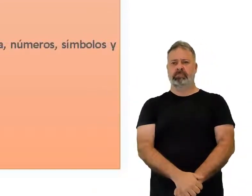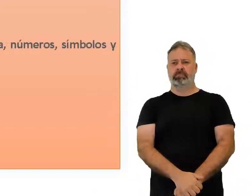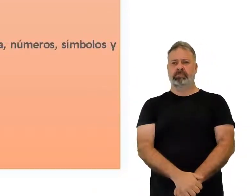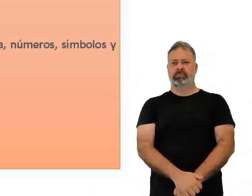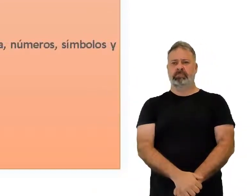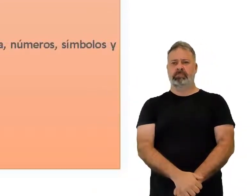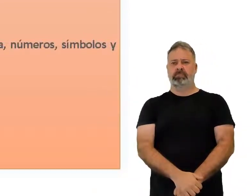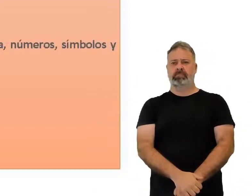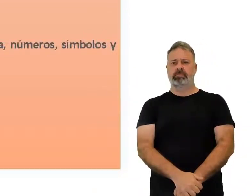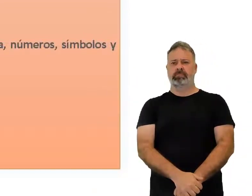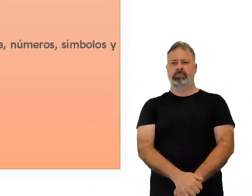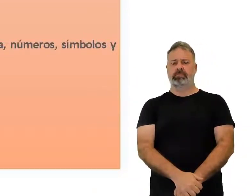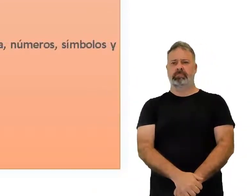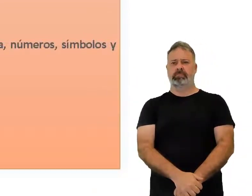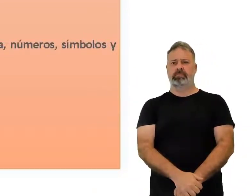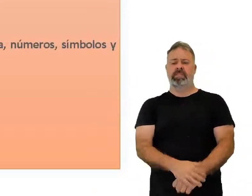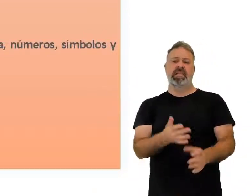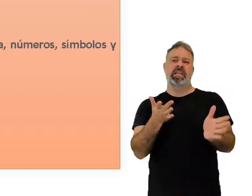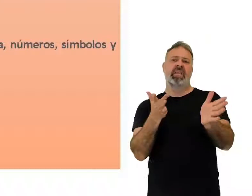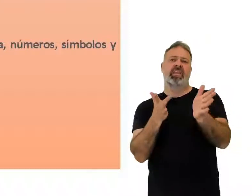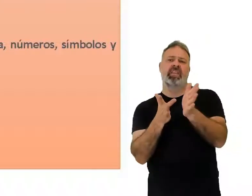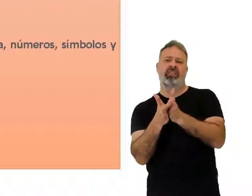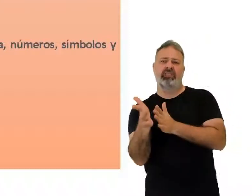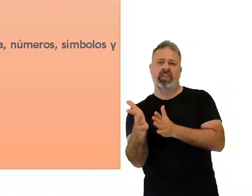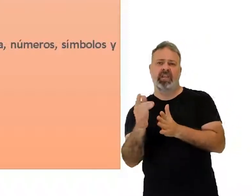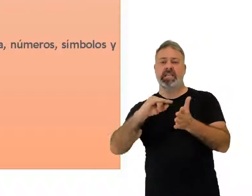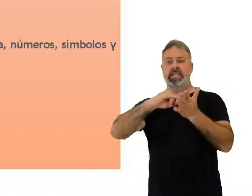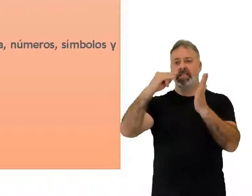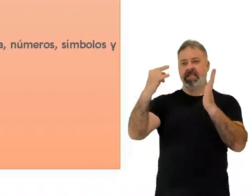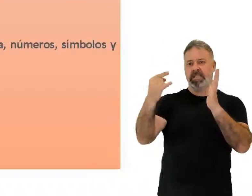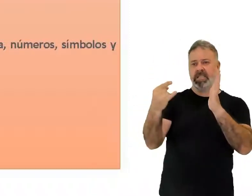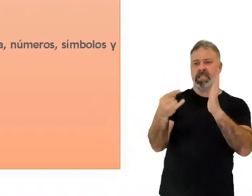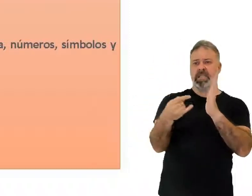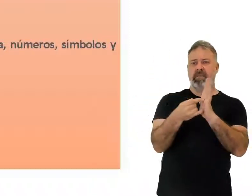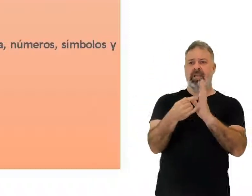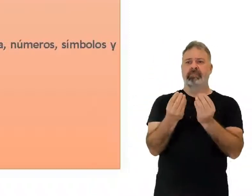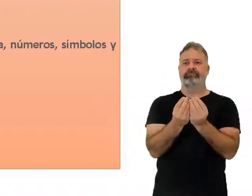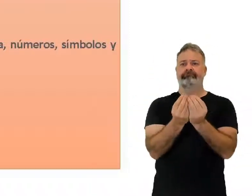que se considera como un sistema abstracto